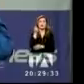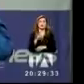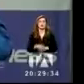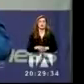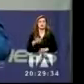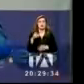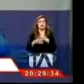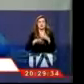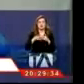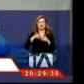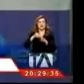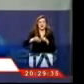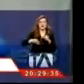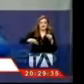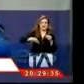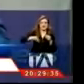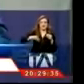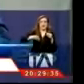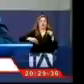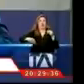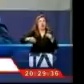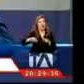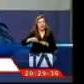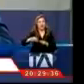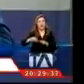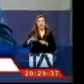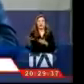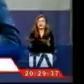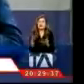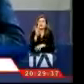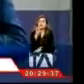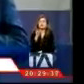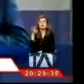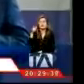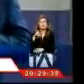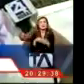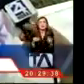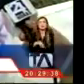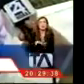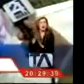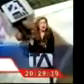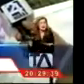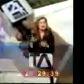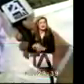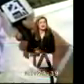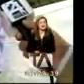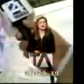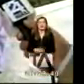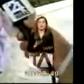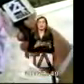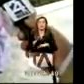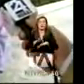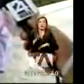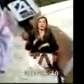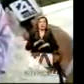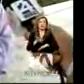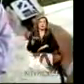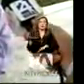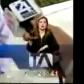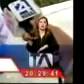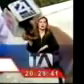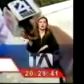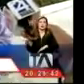proceso de desinversión de más de 5 mil millones de dólares. Que espere la cita nomás, en la